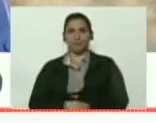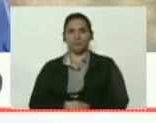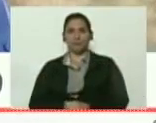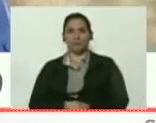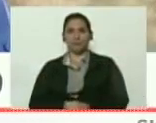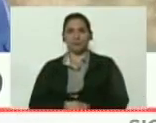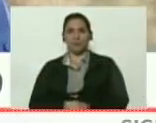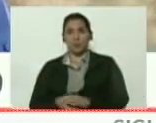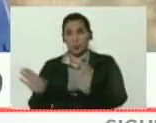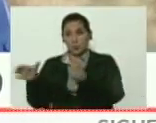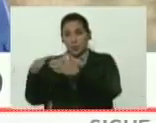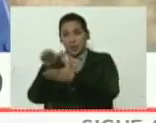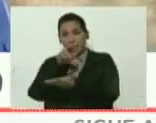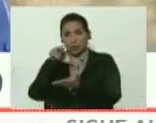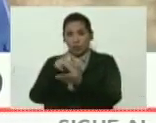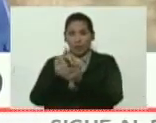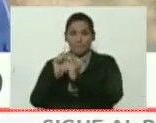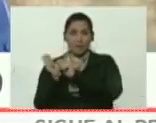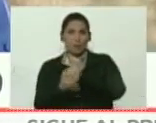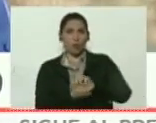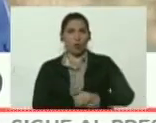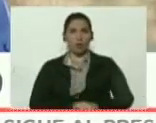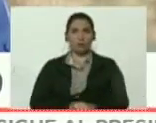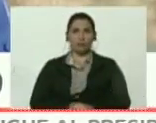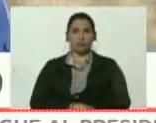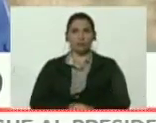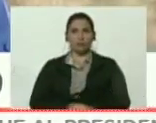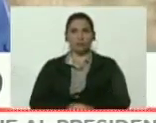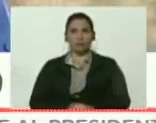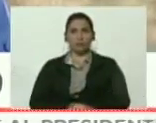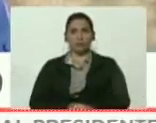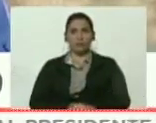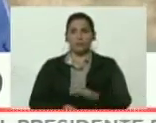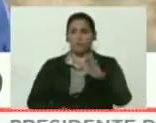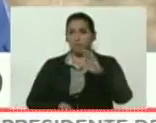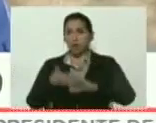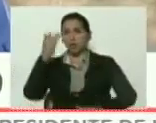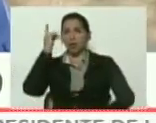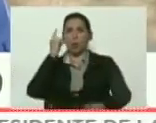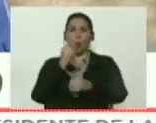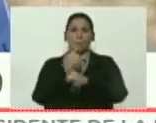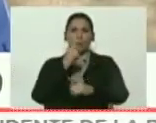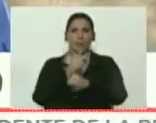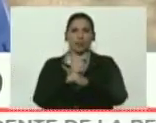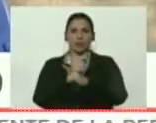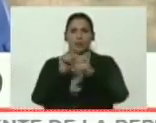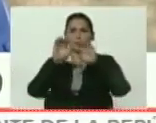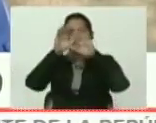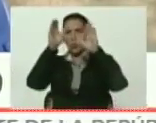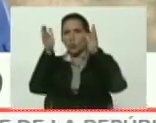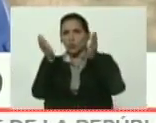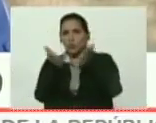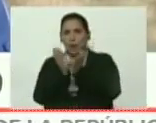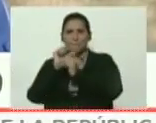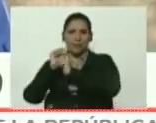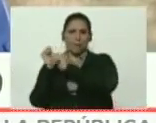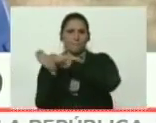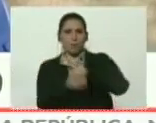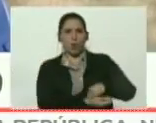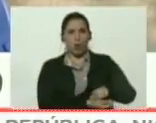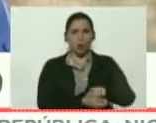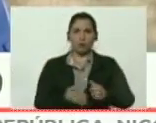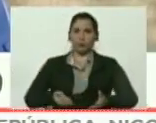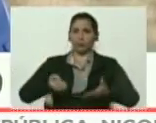la Selección Nacional de Béisbol vaya a la competencia del Mundial de Béisbol